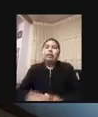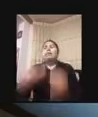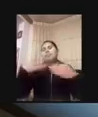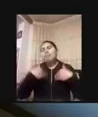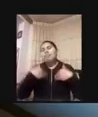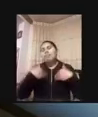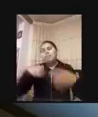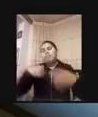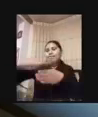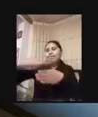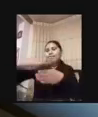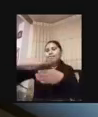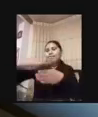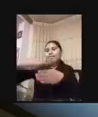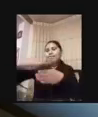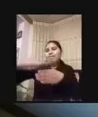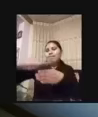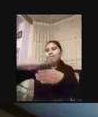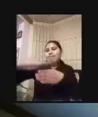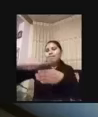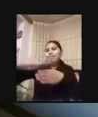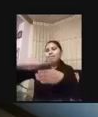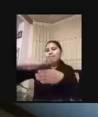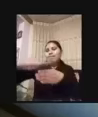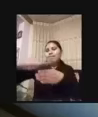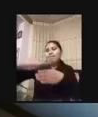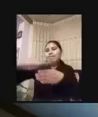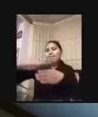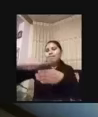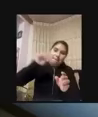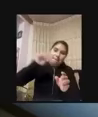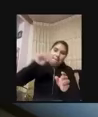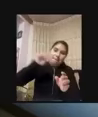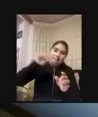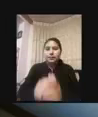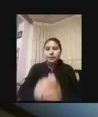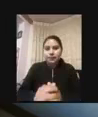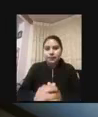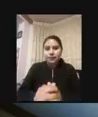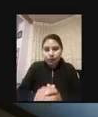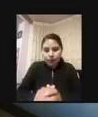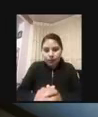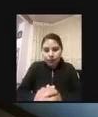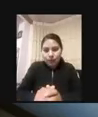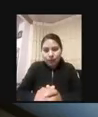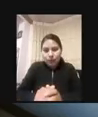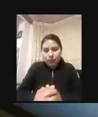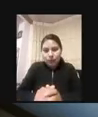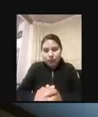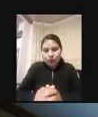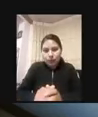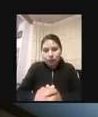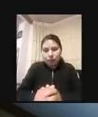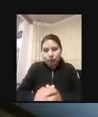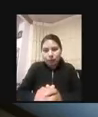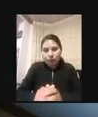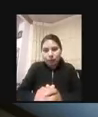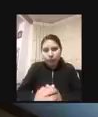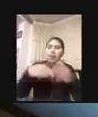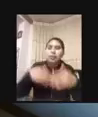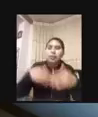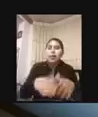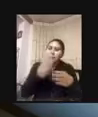De mamá, ¿no? Sílabas, mamá, ¿no? Entonces, de esa manera se va haciendo el progreso, ¿no? Para la lectura